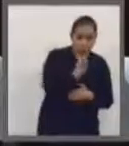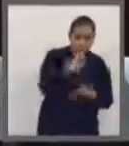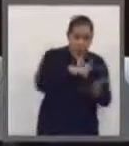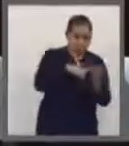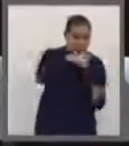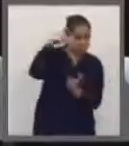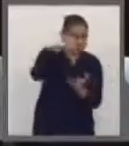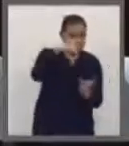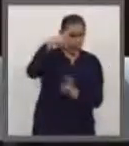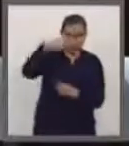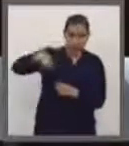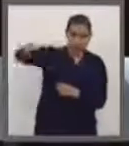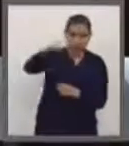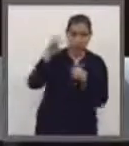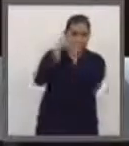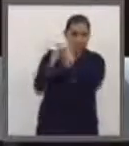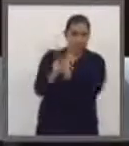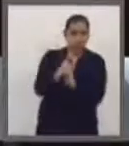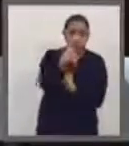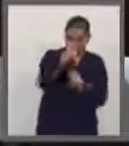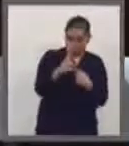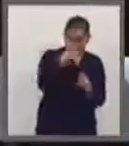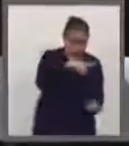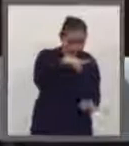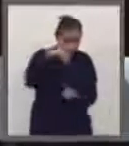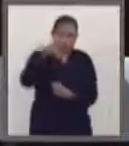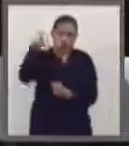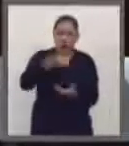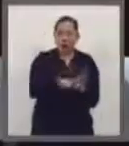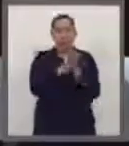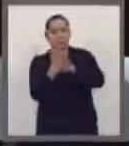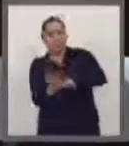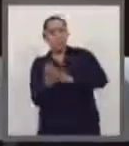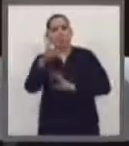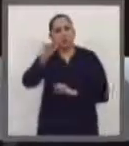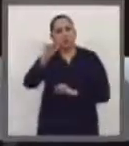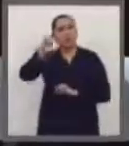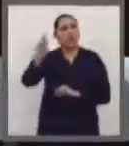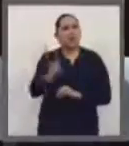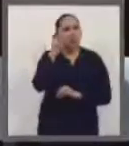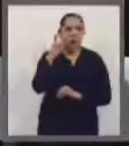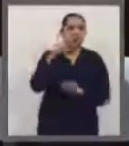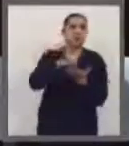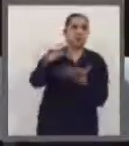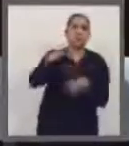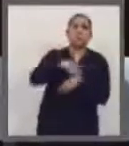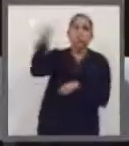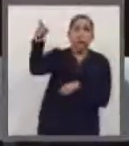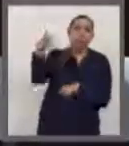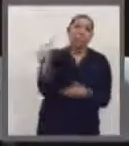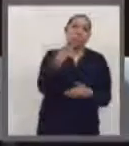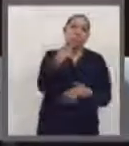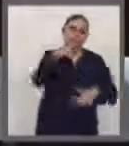extranjero más de 80 dólares por fabricar y utilizar sus equipos de perforación tuberías